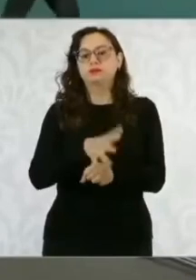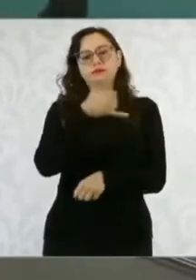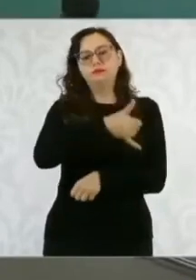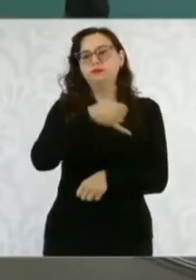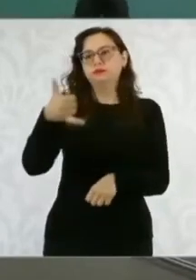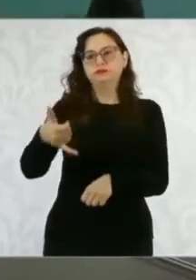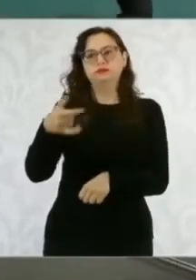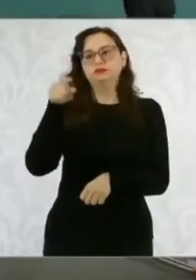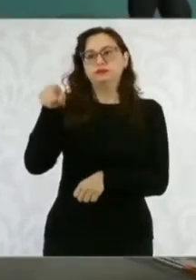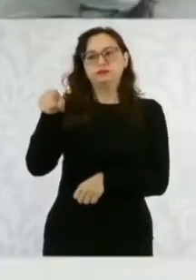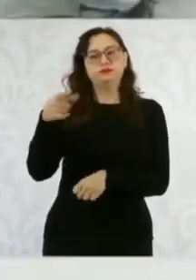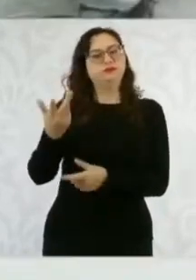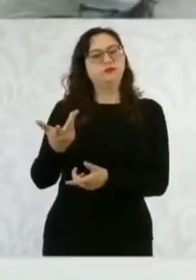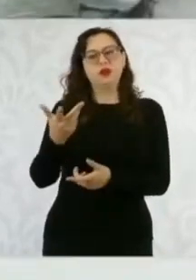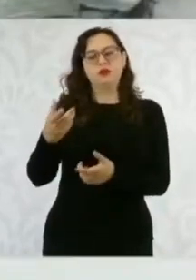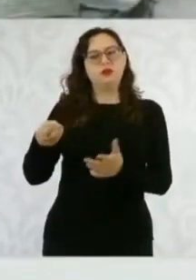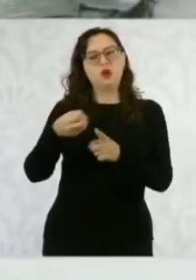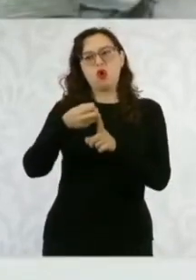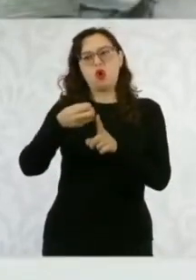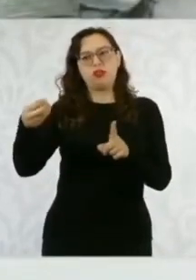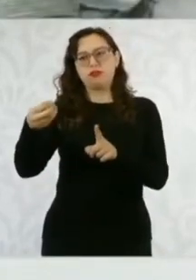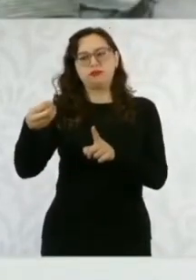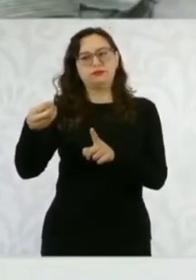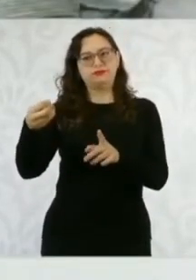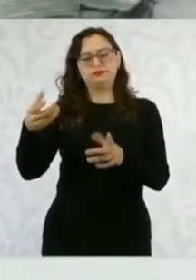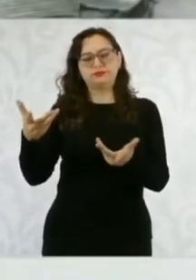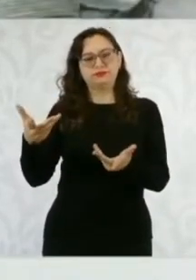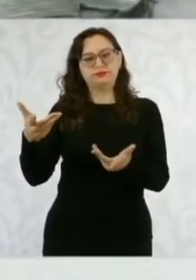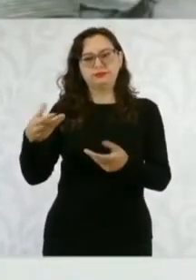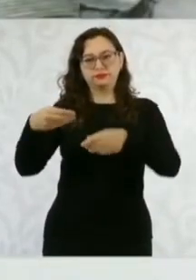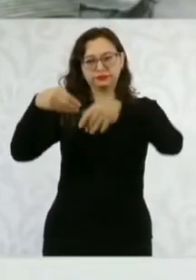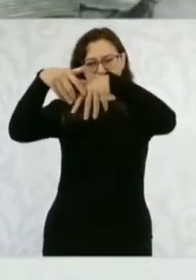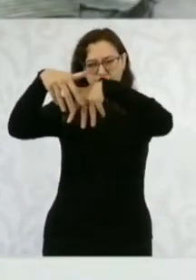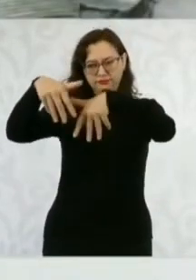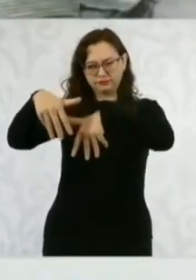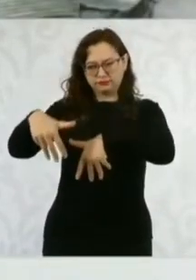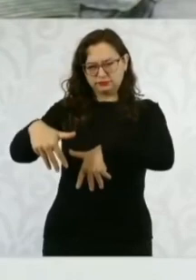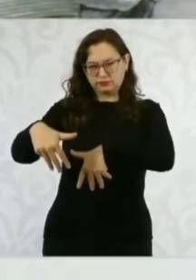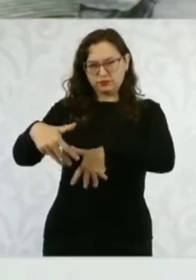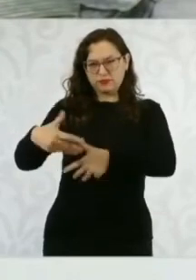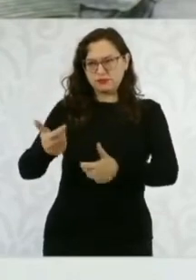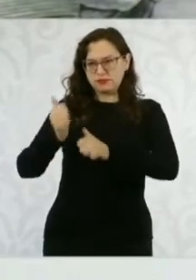impide que la Auditoría Superior de la Federación audite los fondos.